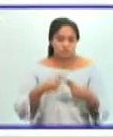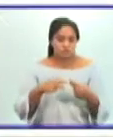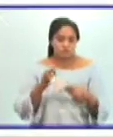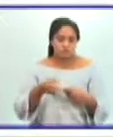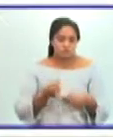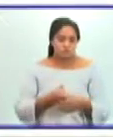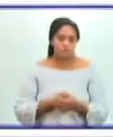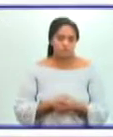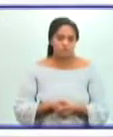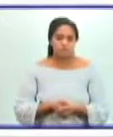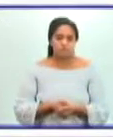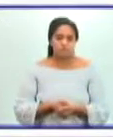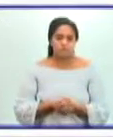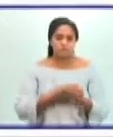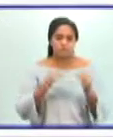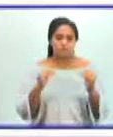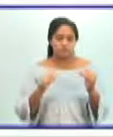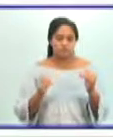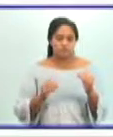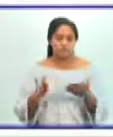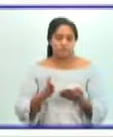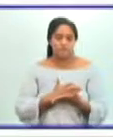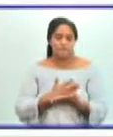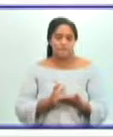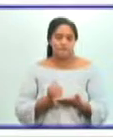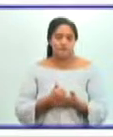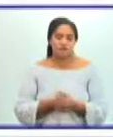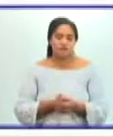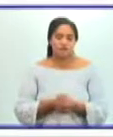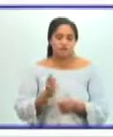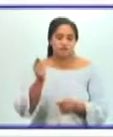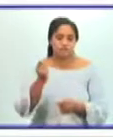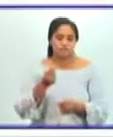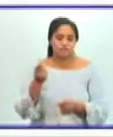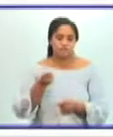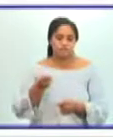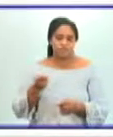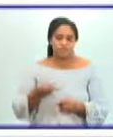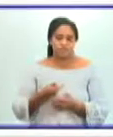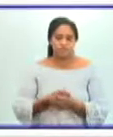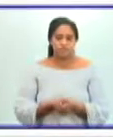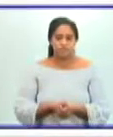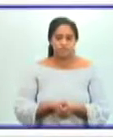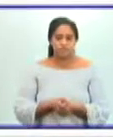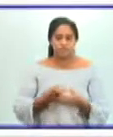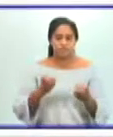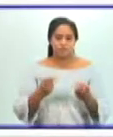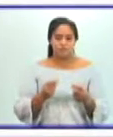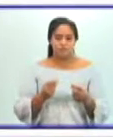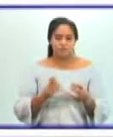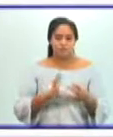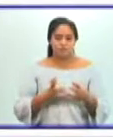las proporciones, despejando y efectuando los cálculos de la siguiente manera.